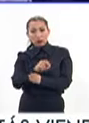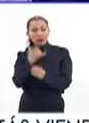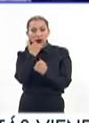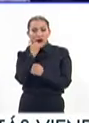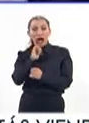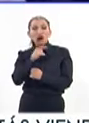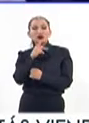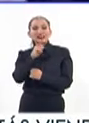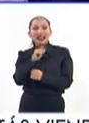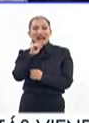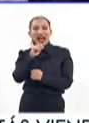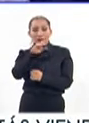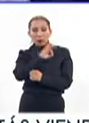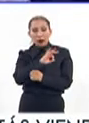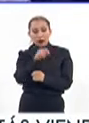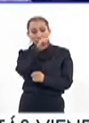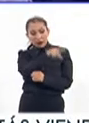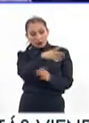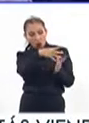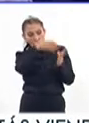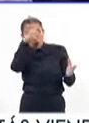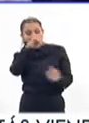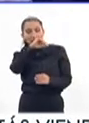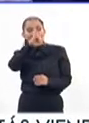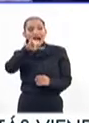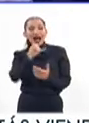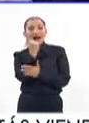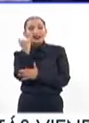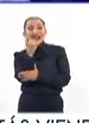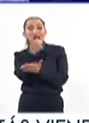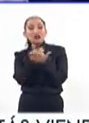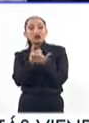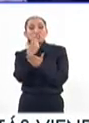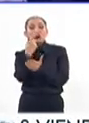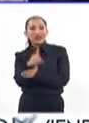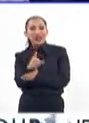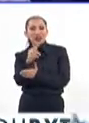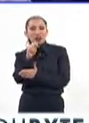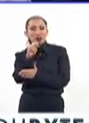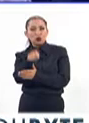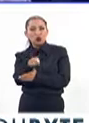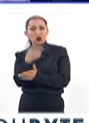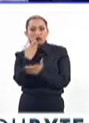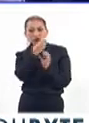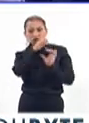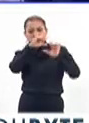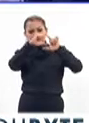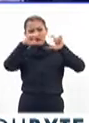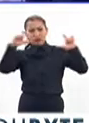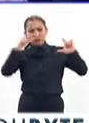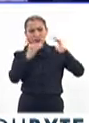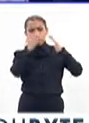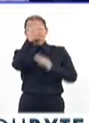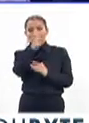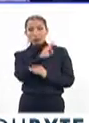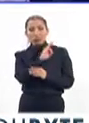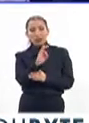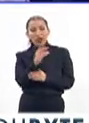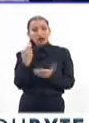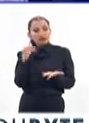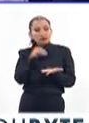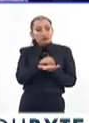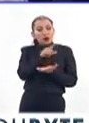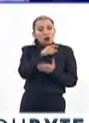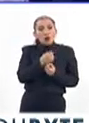de Agustín Lara, que podría ser de Amado Nervo, que es En el jardín azul de tu extravío, un verso exaltado que podría